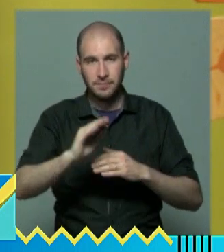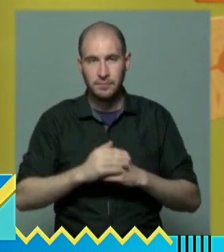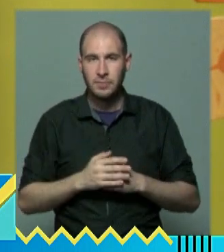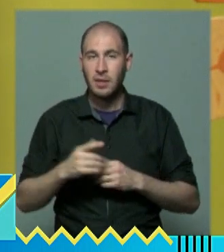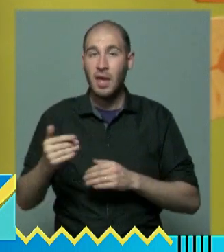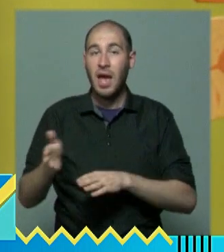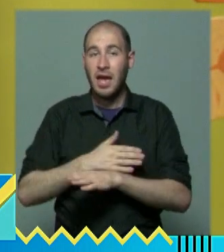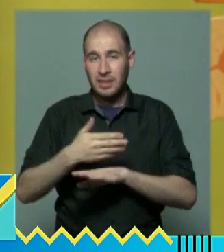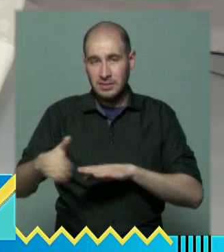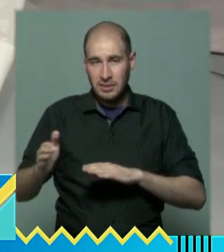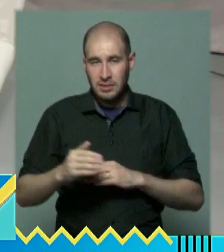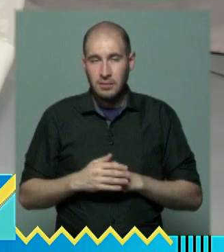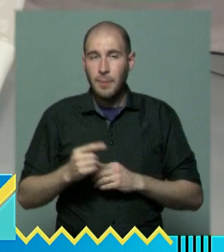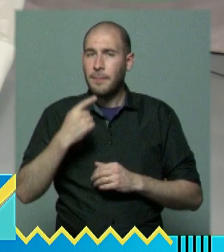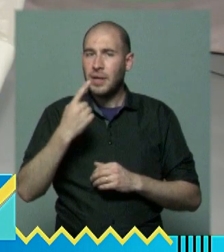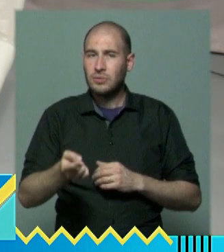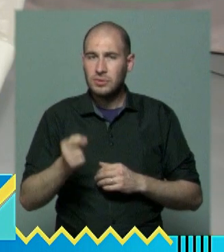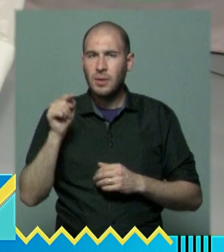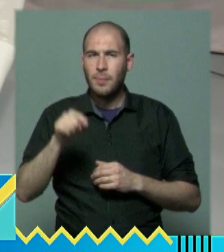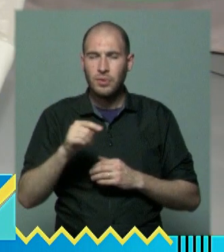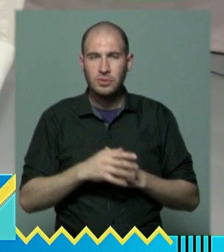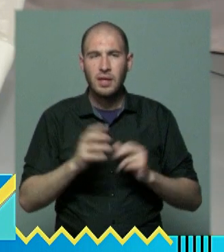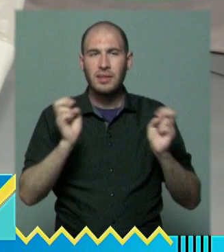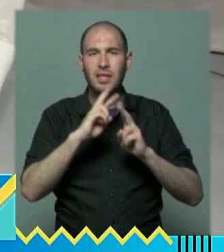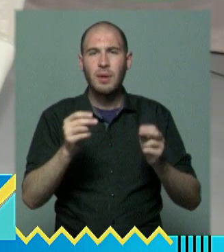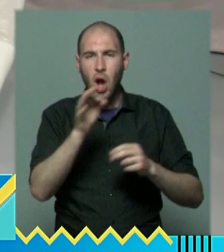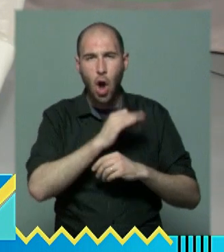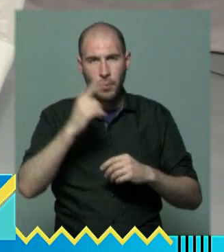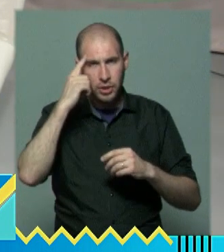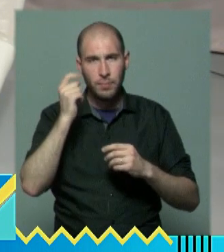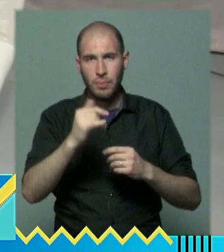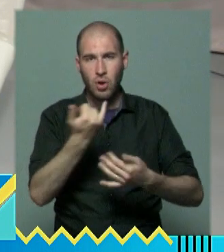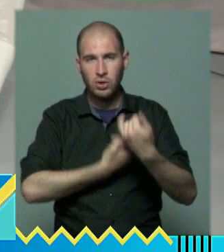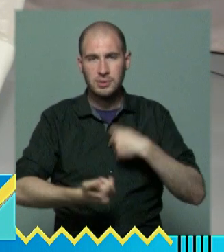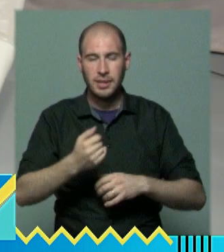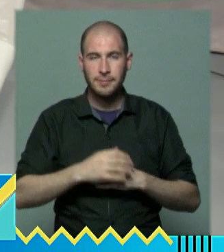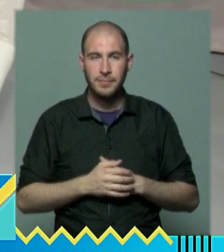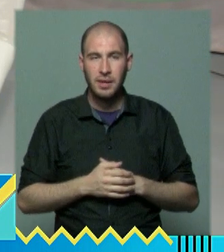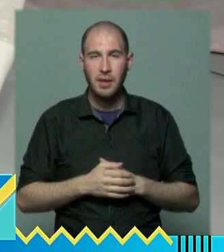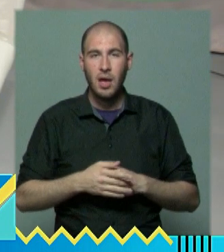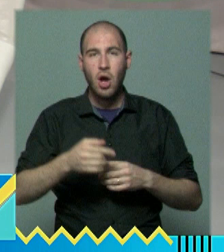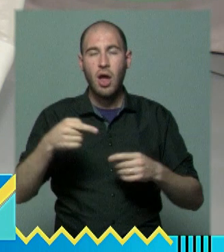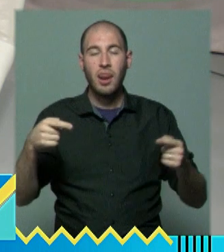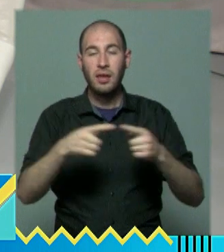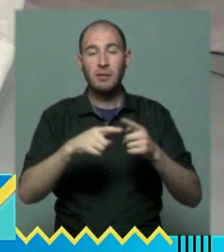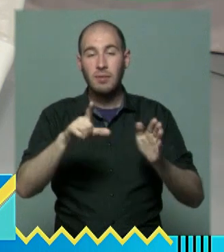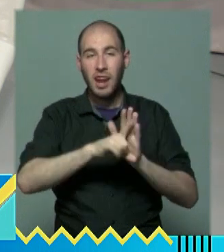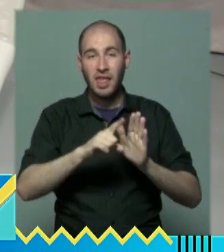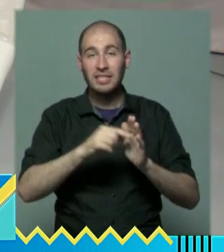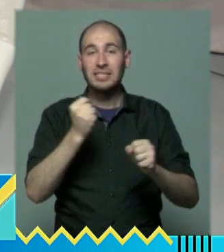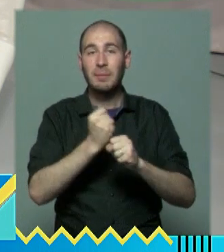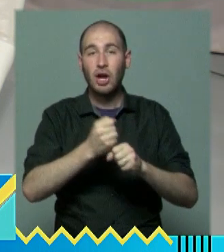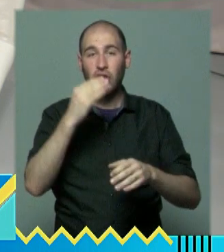quería, antes de continuar, quería preguntarte, Sergio, en cuanto a la lectura que hacen, porque hablaba justamente Alejandro, que la finalidad de esta ley tiene que ver con el